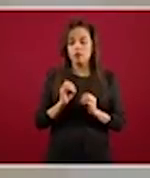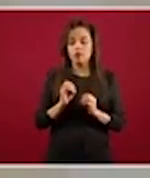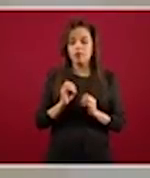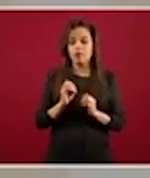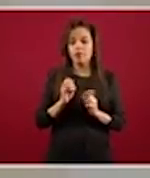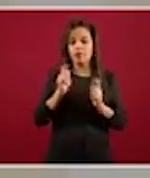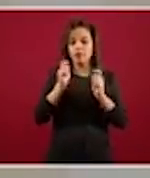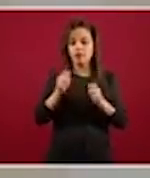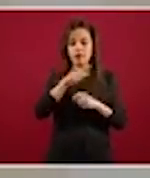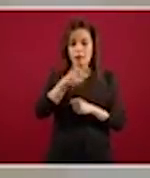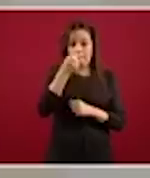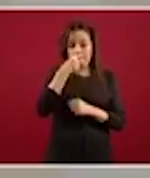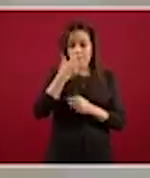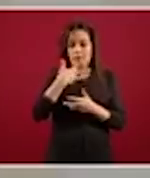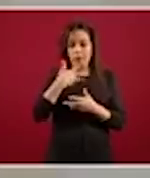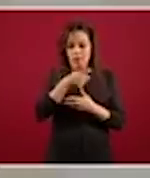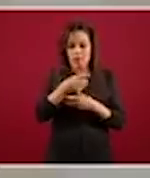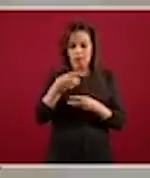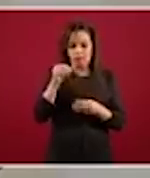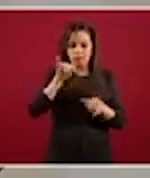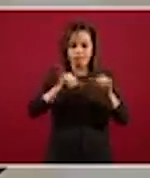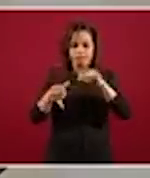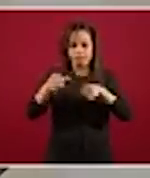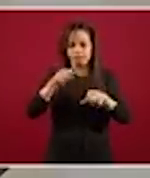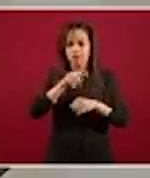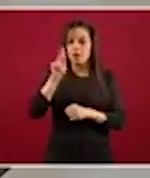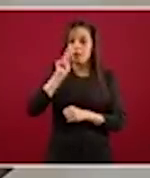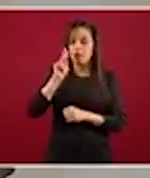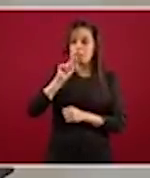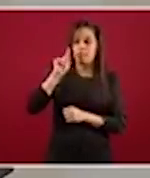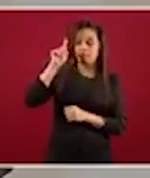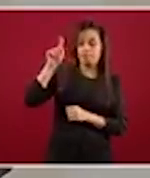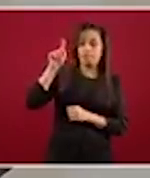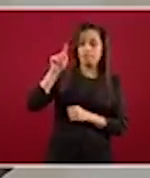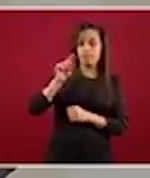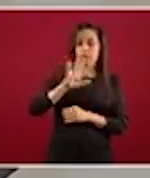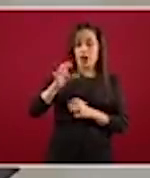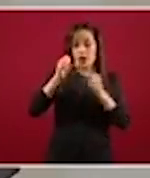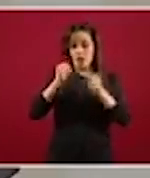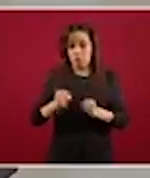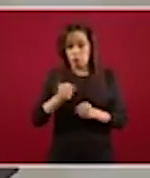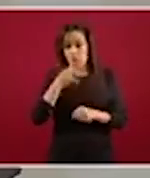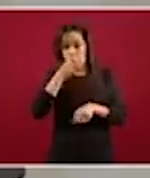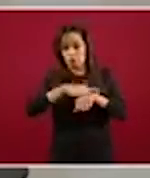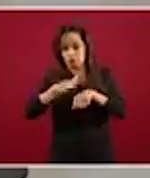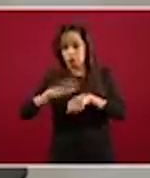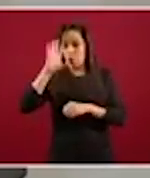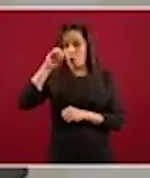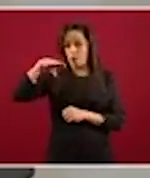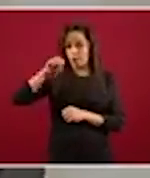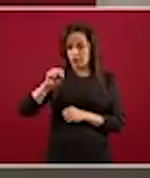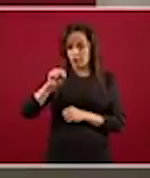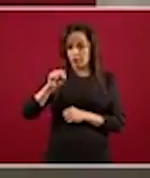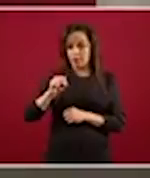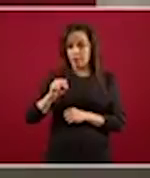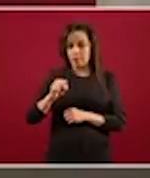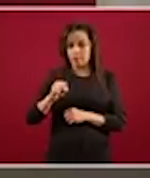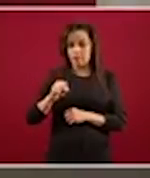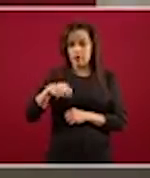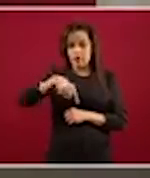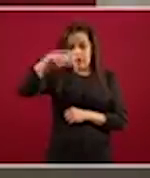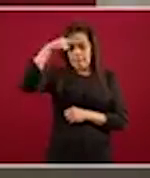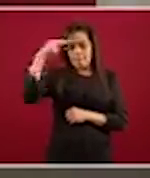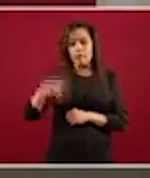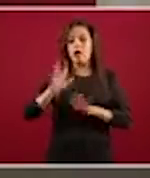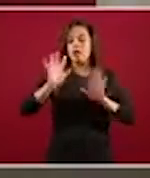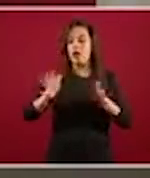de aquellos posibles medicamentos sujetos a prueba hoy en día por la Organización Mundial de la Salud, y que México debe participar en ellos desde ahora,